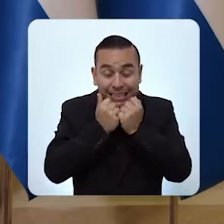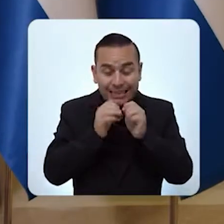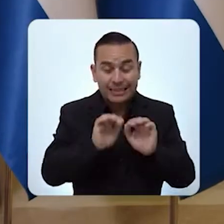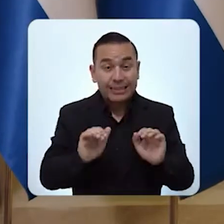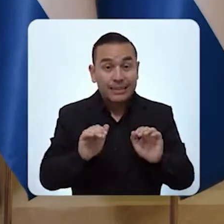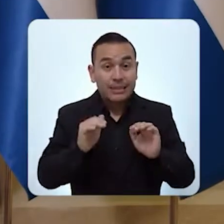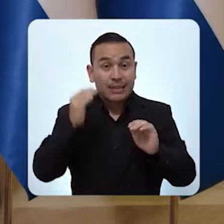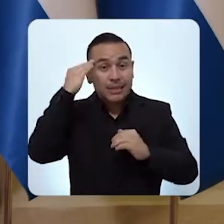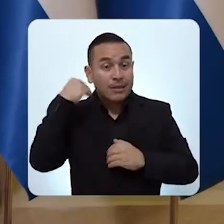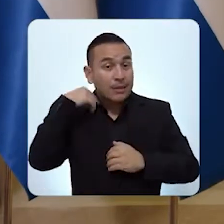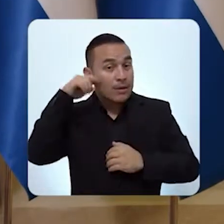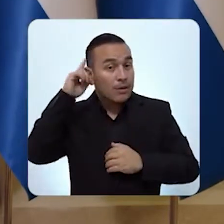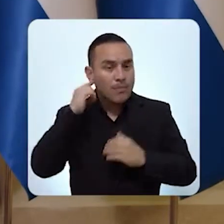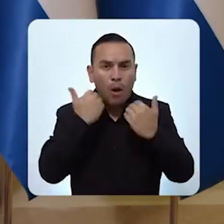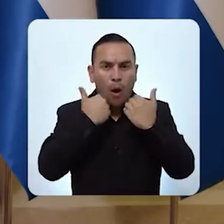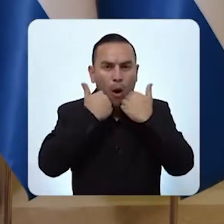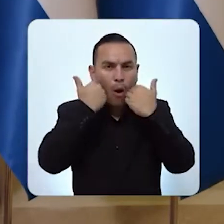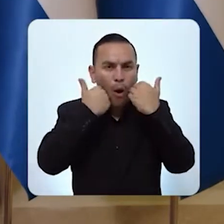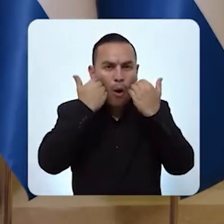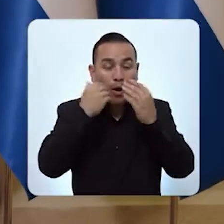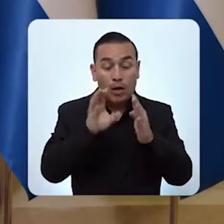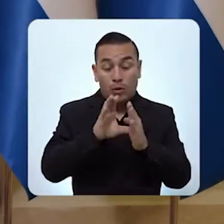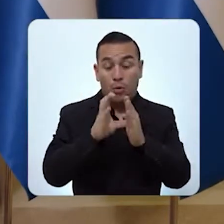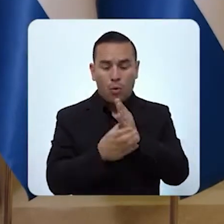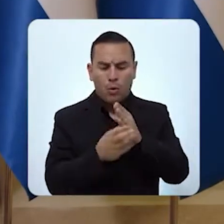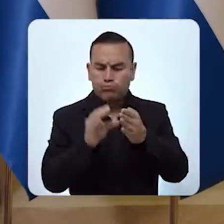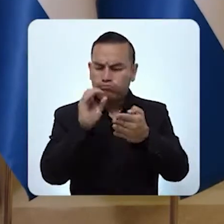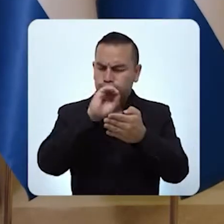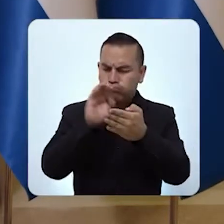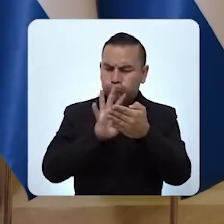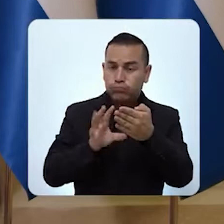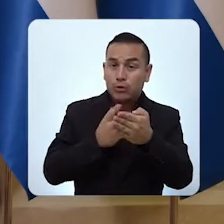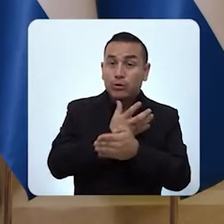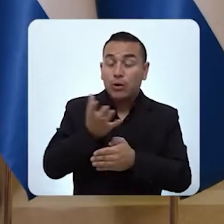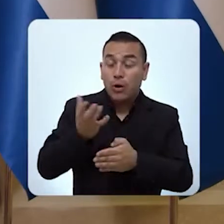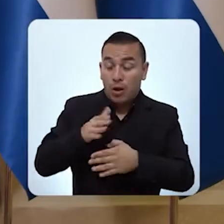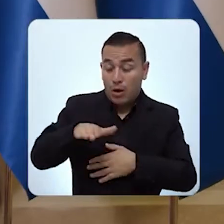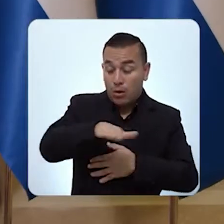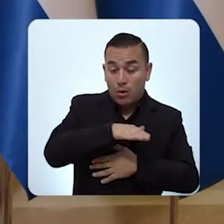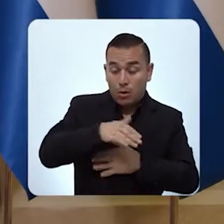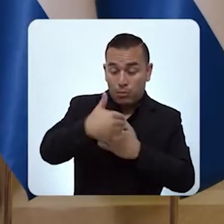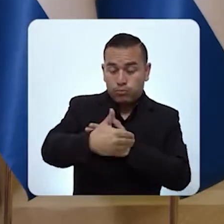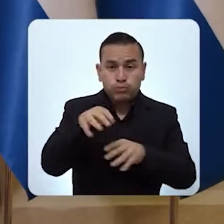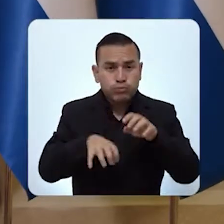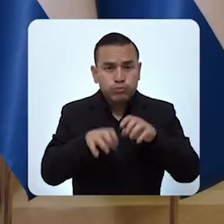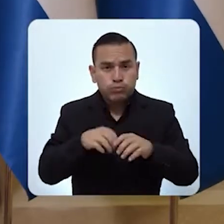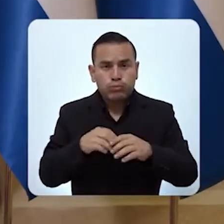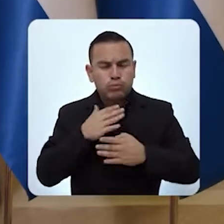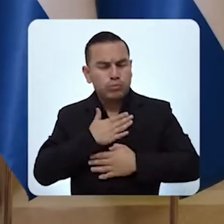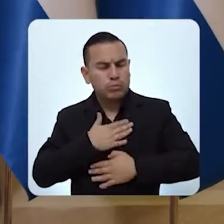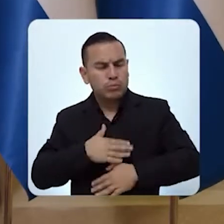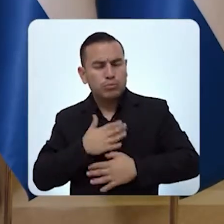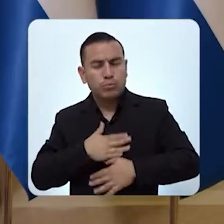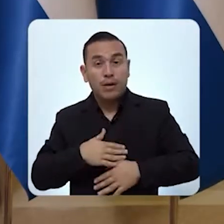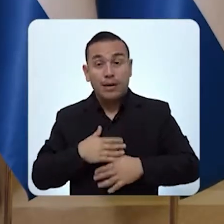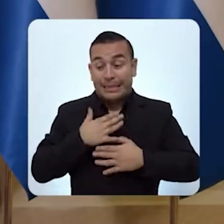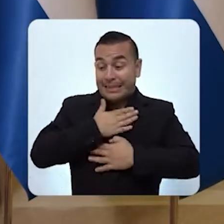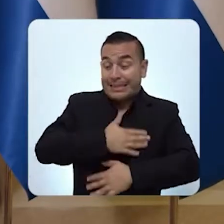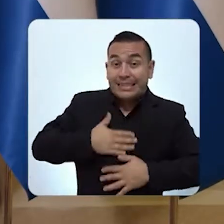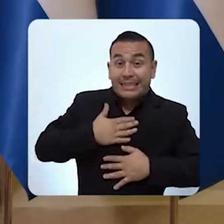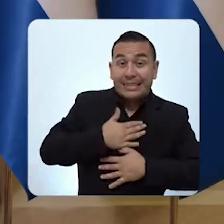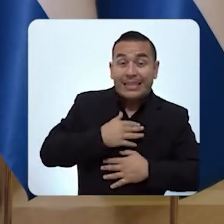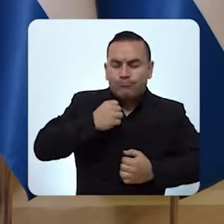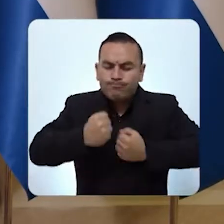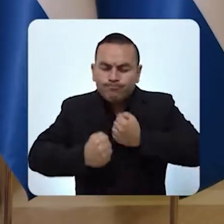del niño y adolescente a participar activamente de la vida cultural y las artes, y de contar con instalaciones apropiadas para el descanso, la